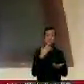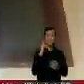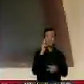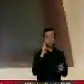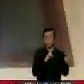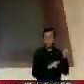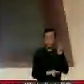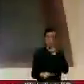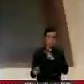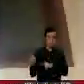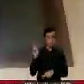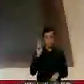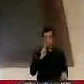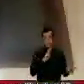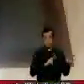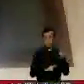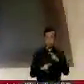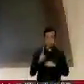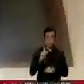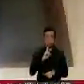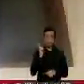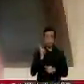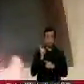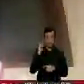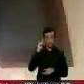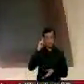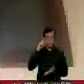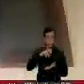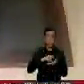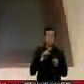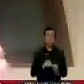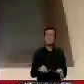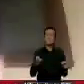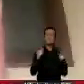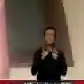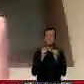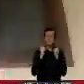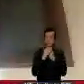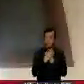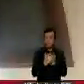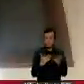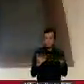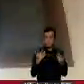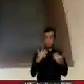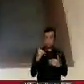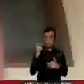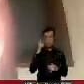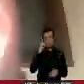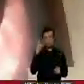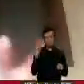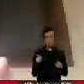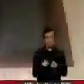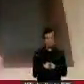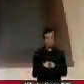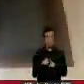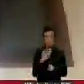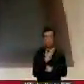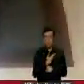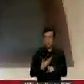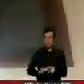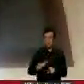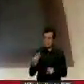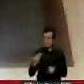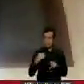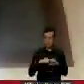dentro de este análisis del primer informe y con ello llegar a acuerdos. Lo importante dentro de esto va a ser que lleguemos a acuerdos Ejecutivo